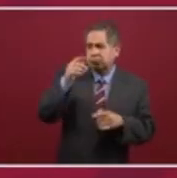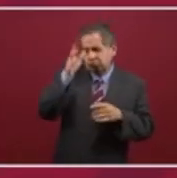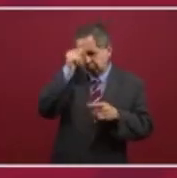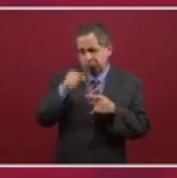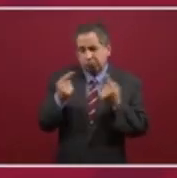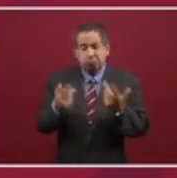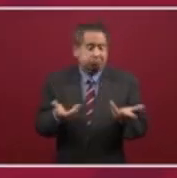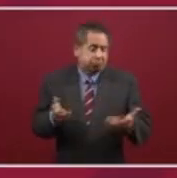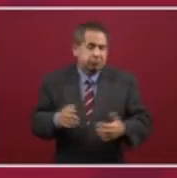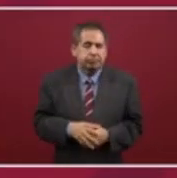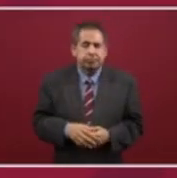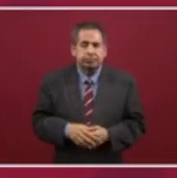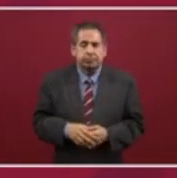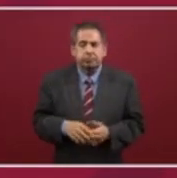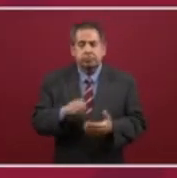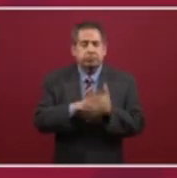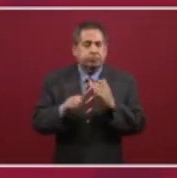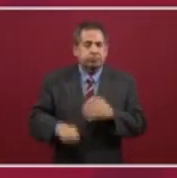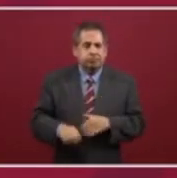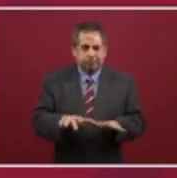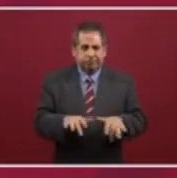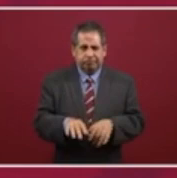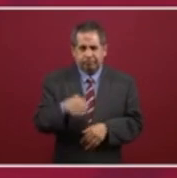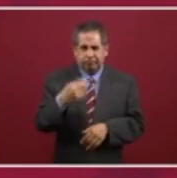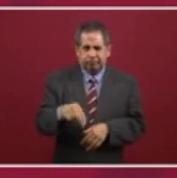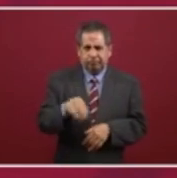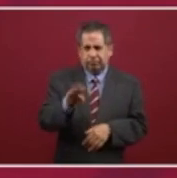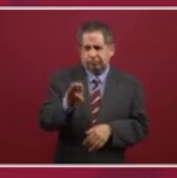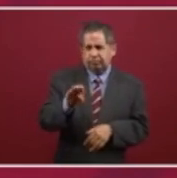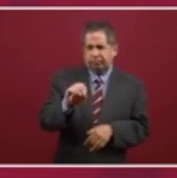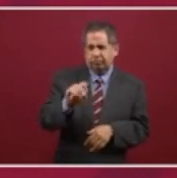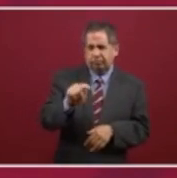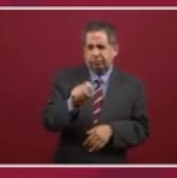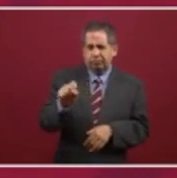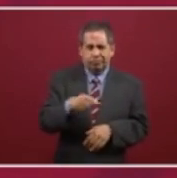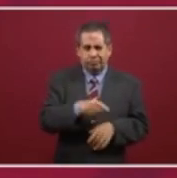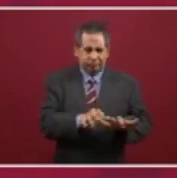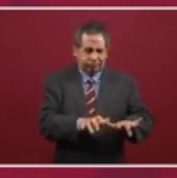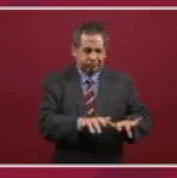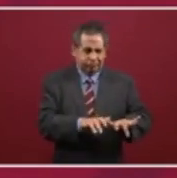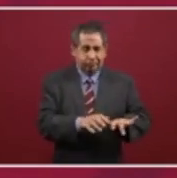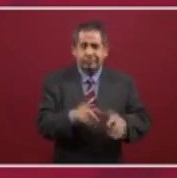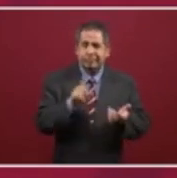ejemplo, lo de los bots o robots.